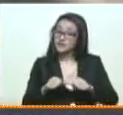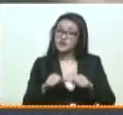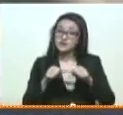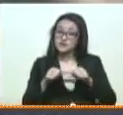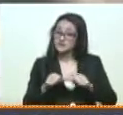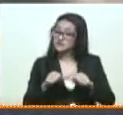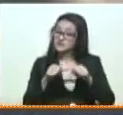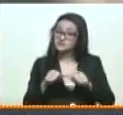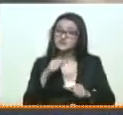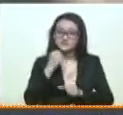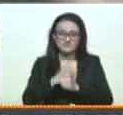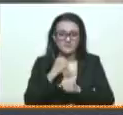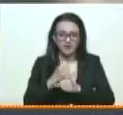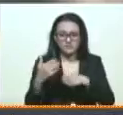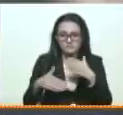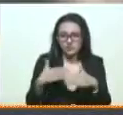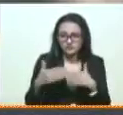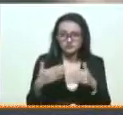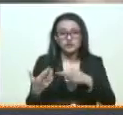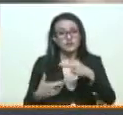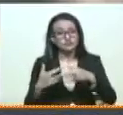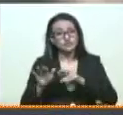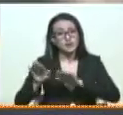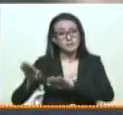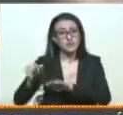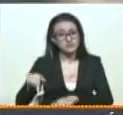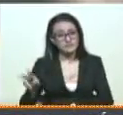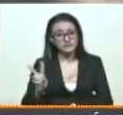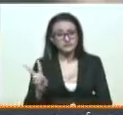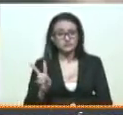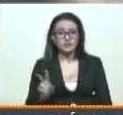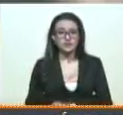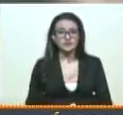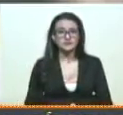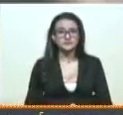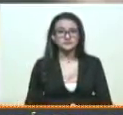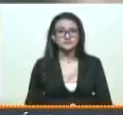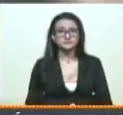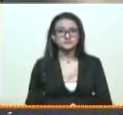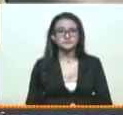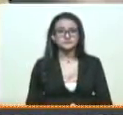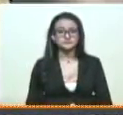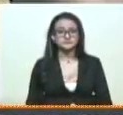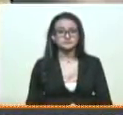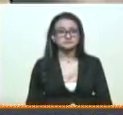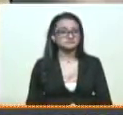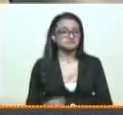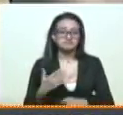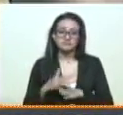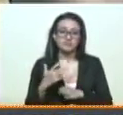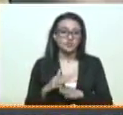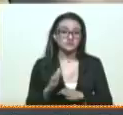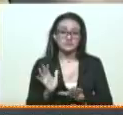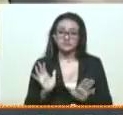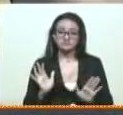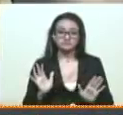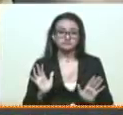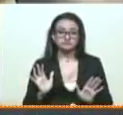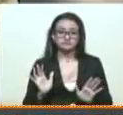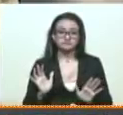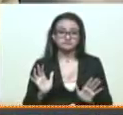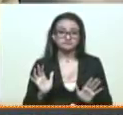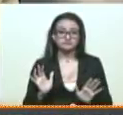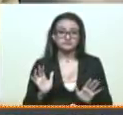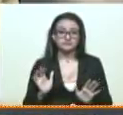protagonizando el proceso revolucionario venezolano. Con o sin